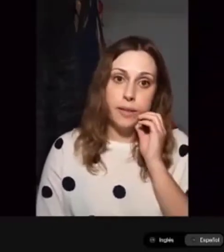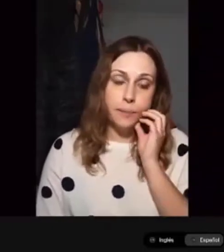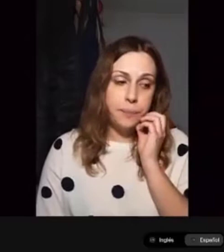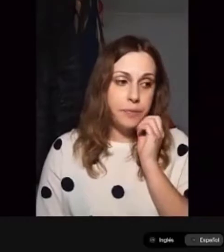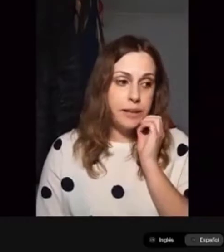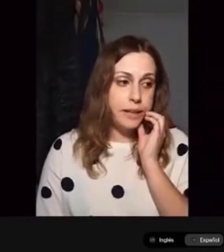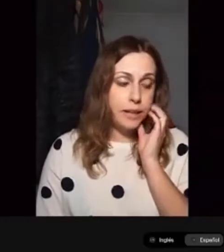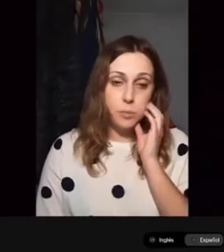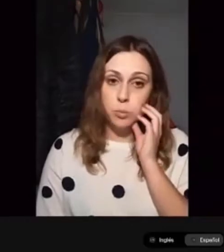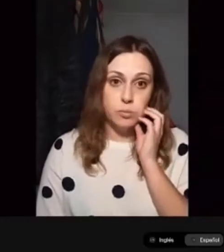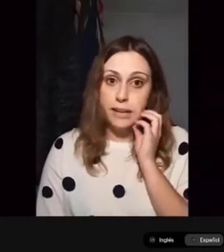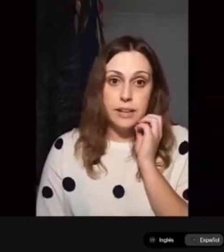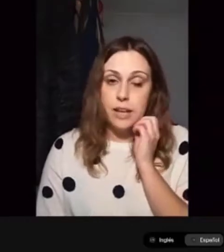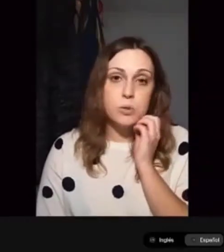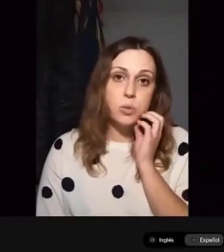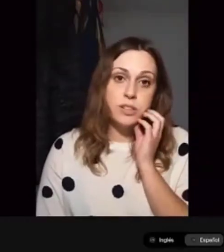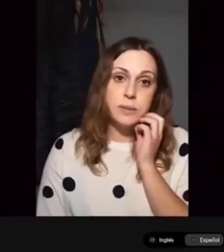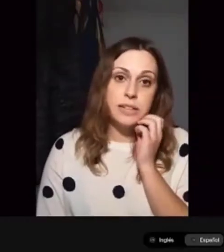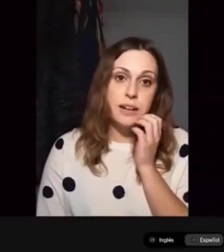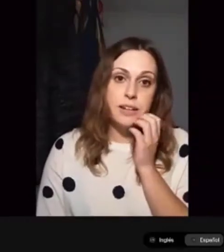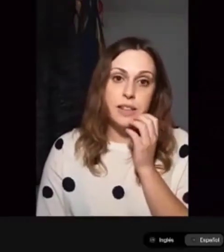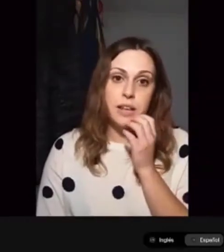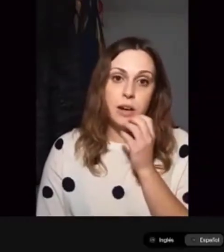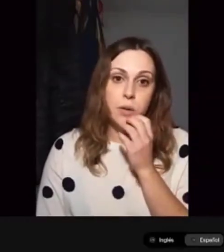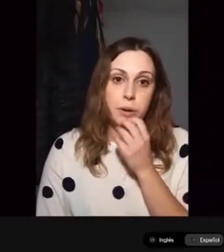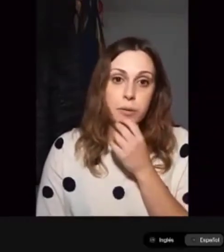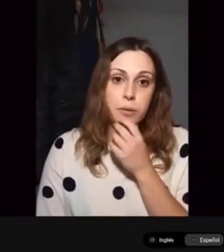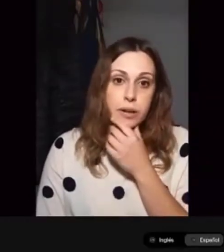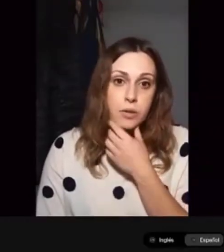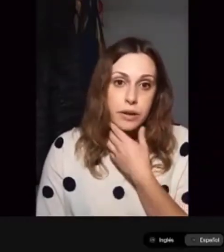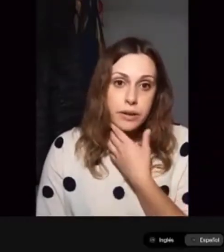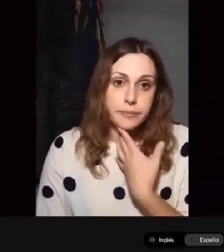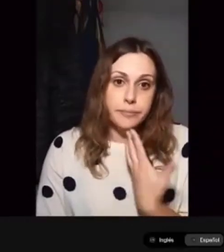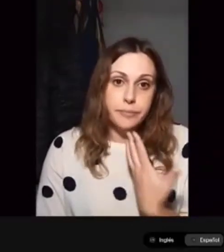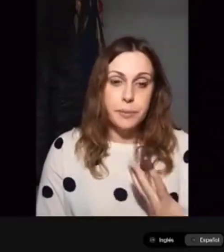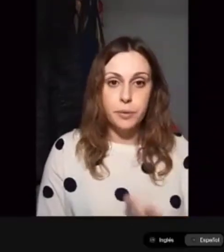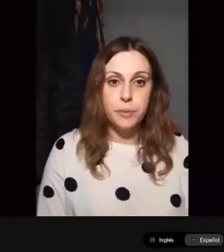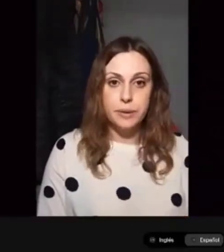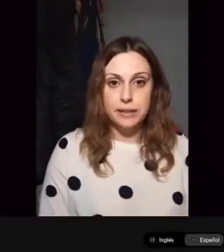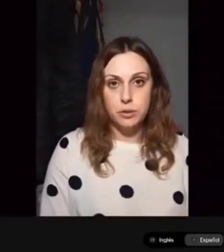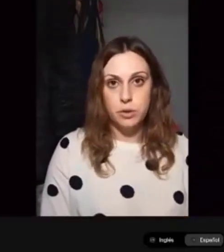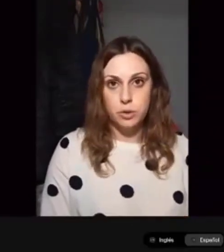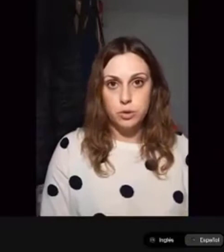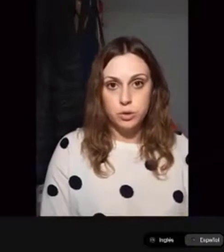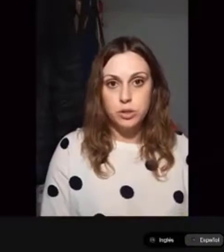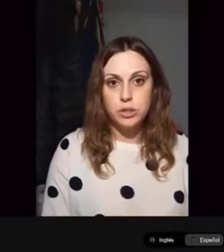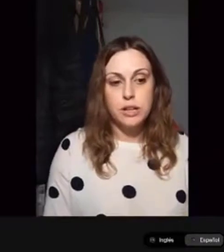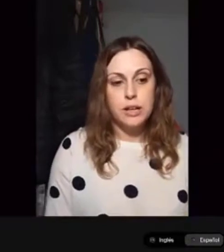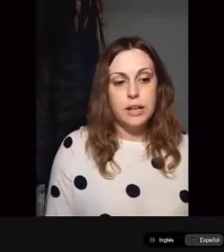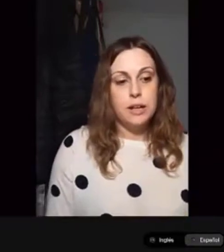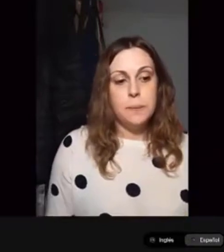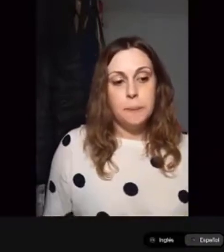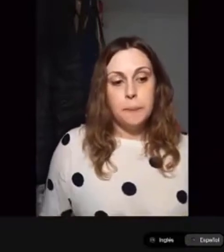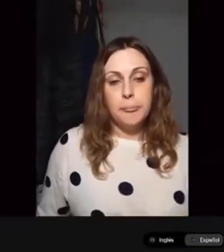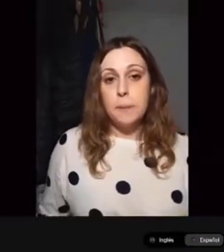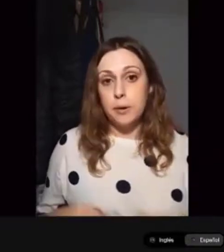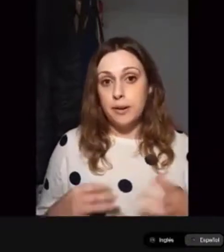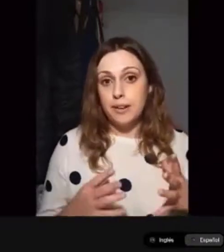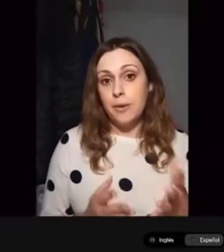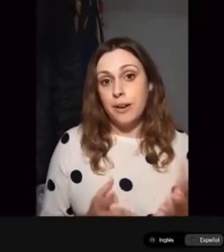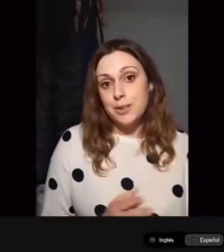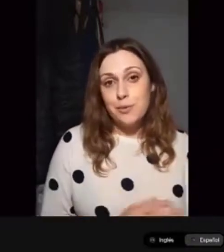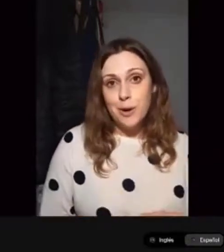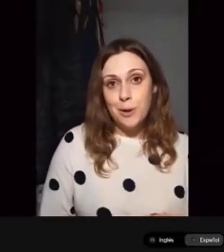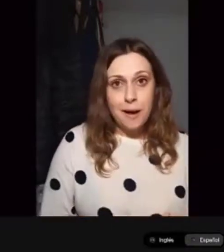agobio de que teníamos muchísimas ganas de hacerlo, pero era algo que pues, tampoco dependía tanto de nosotros.